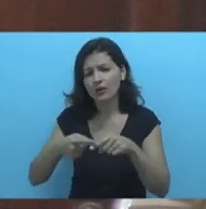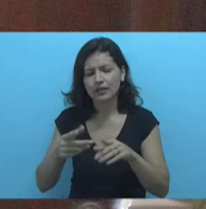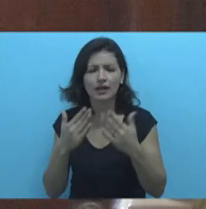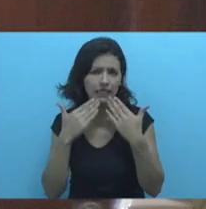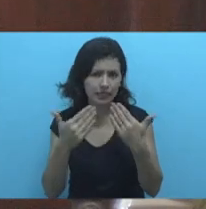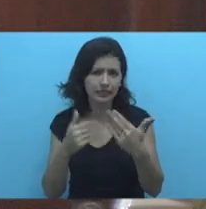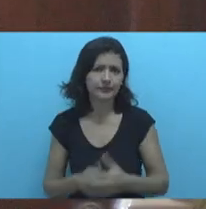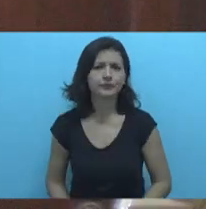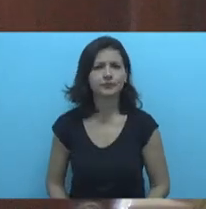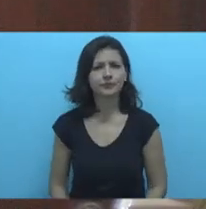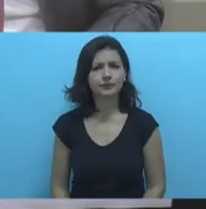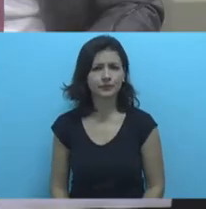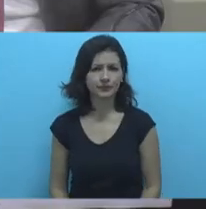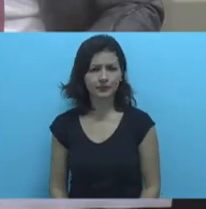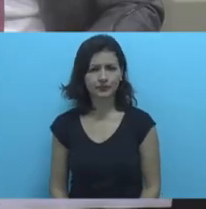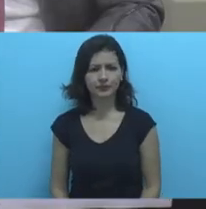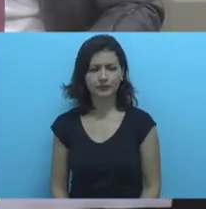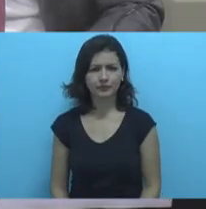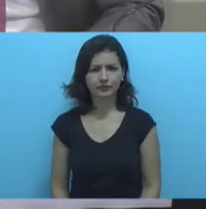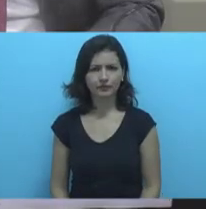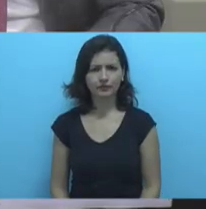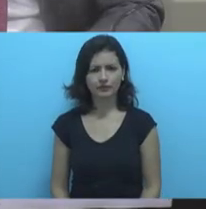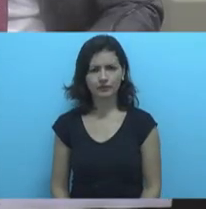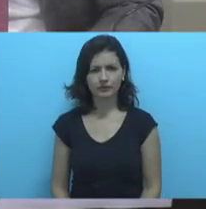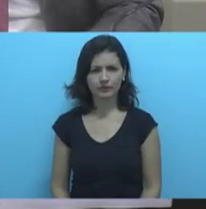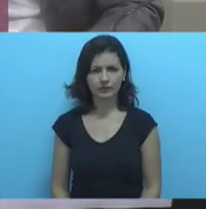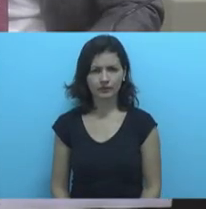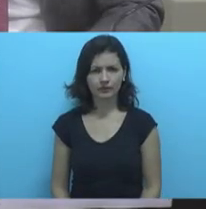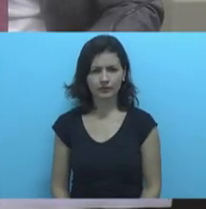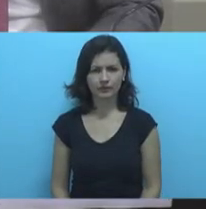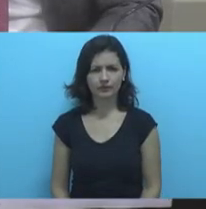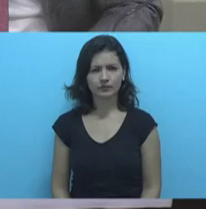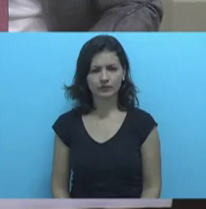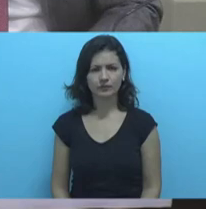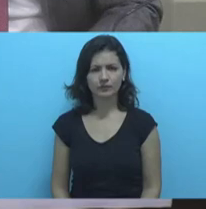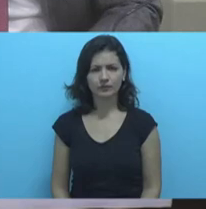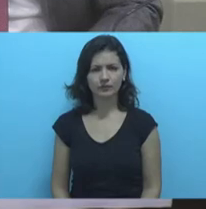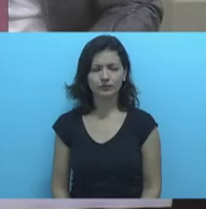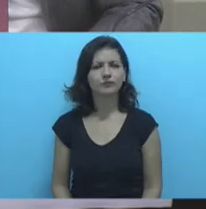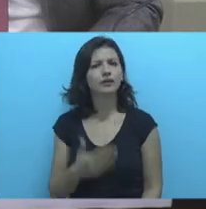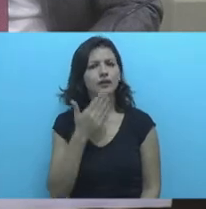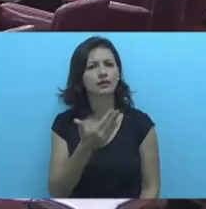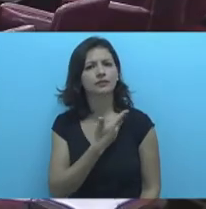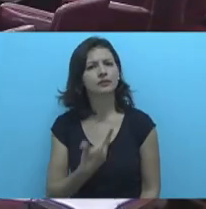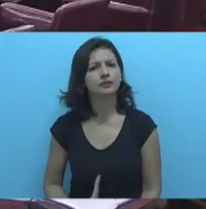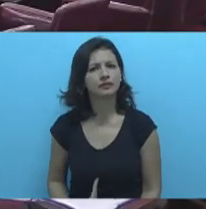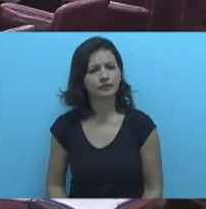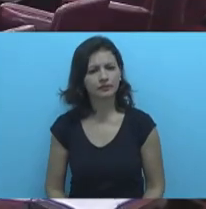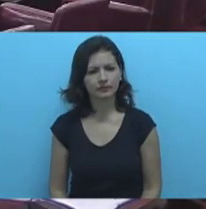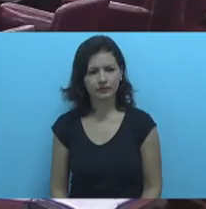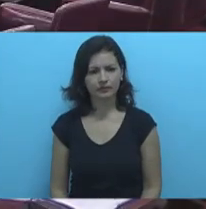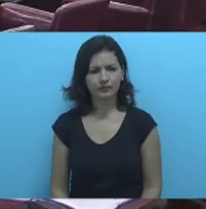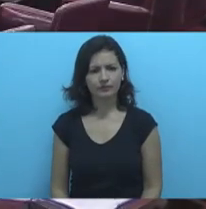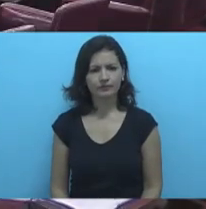muchas gracias. Gracias, diputado Busato. Tiene la palabra el diputado Olivera. Gracias, señor presidente. Bueno, un